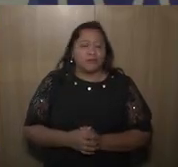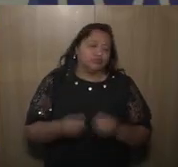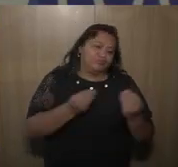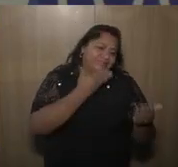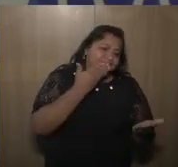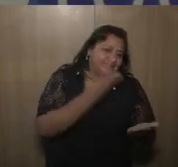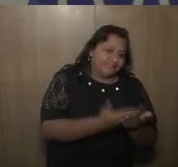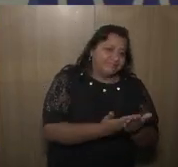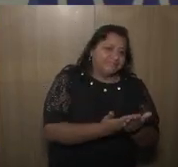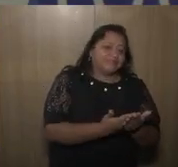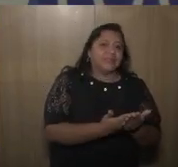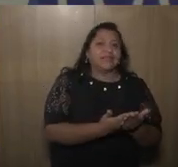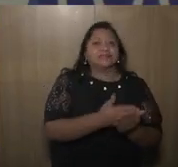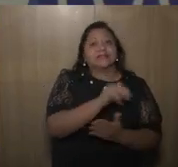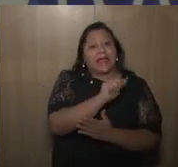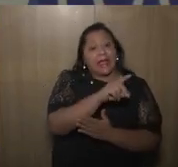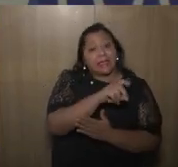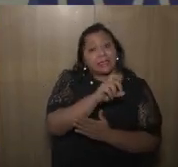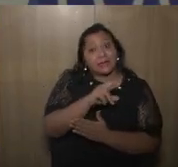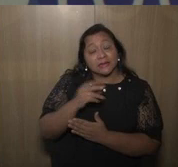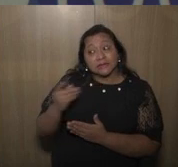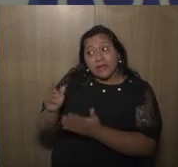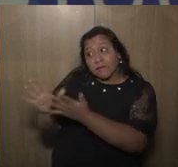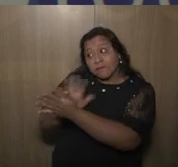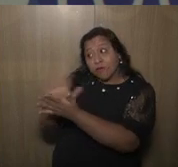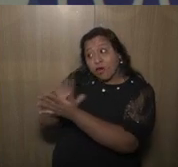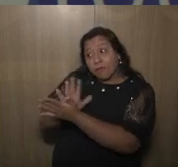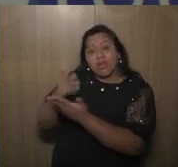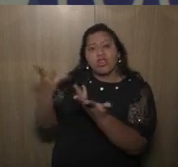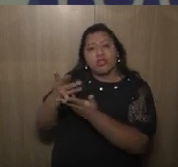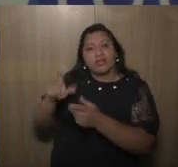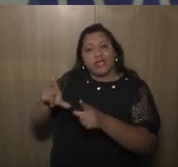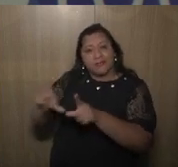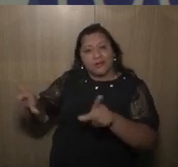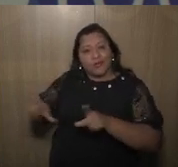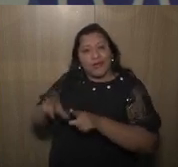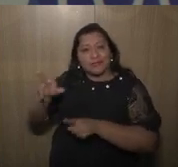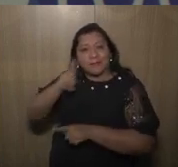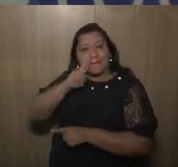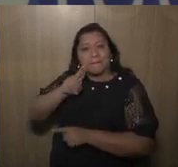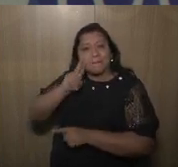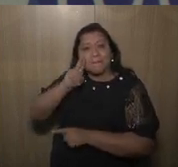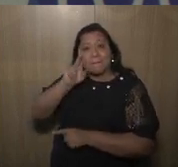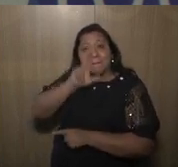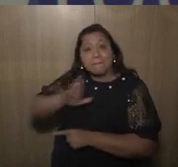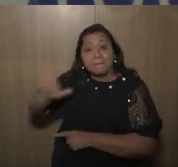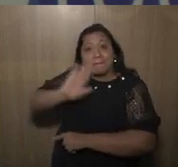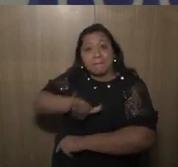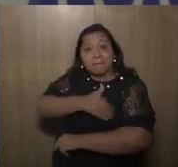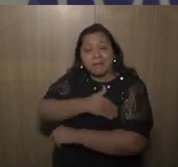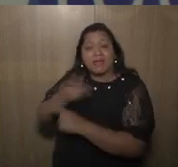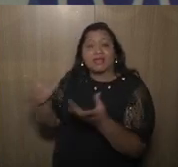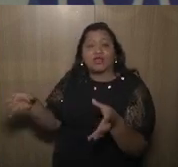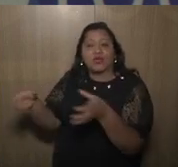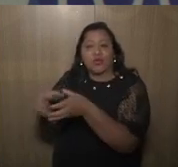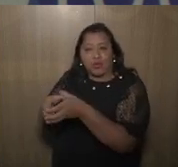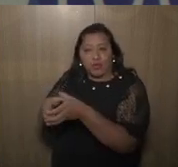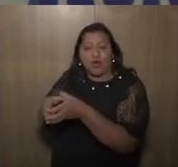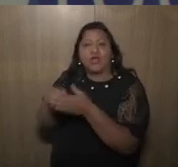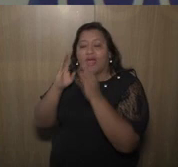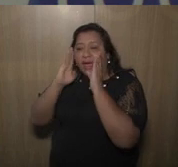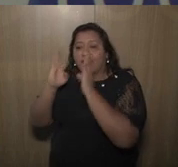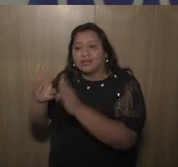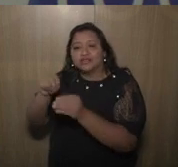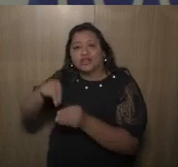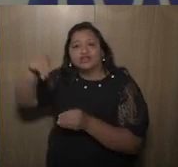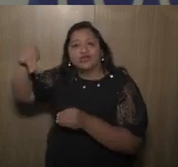Muchas gracias, Andrés, por este informe desde el Ministerio de Educación Nacional, y a Dora Inés y a su equipo de la Unidad de Atención